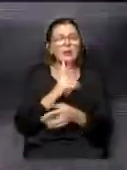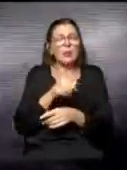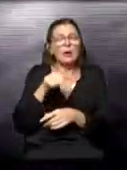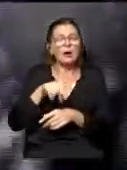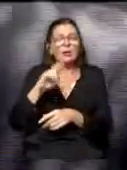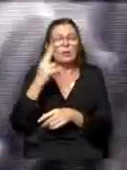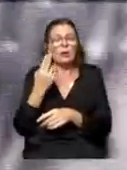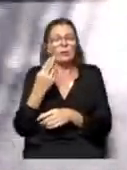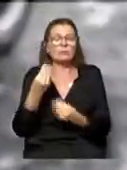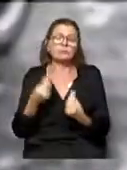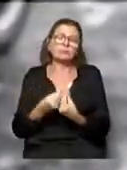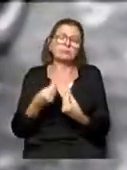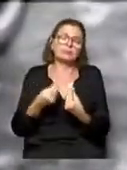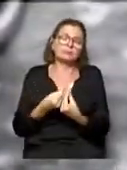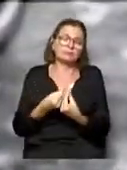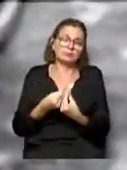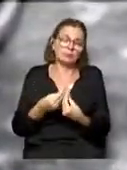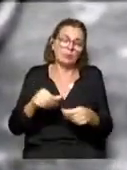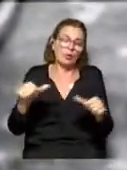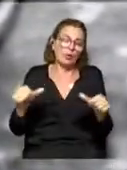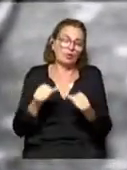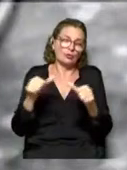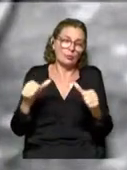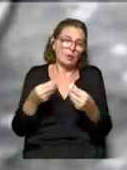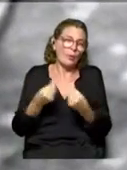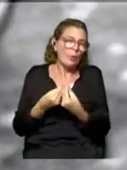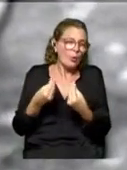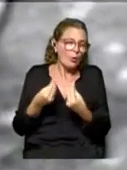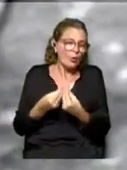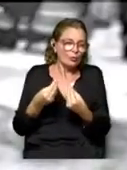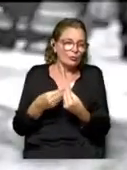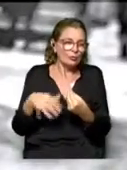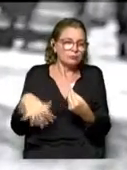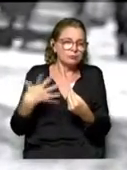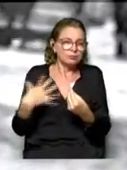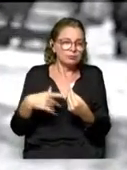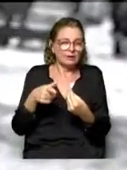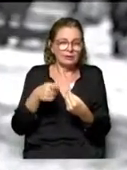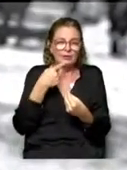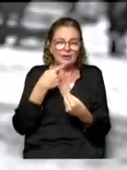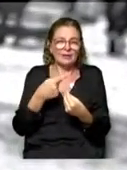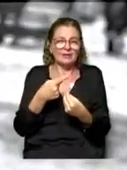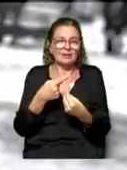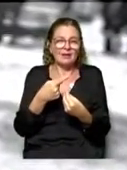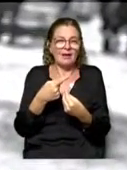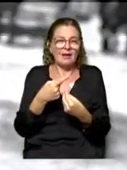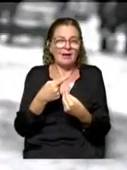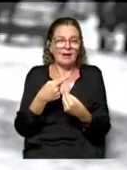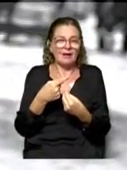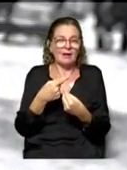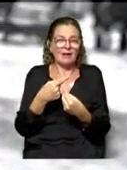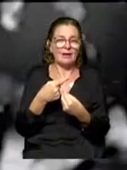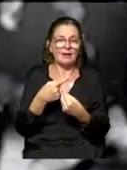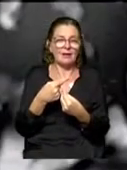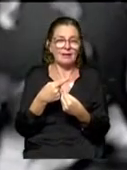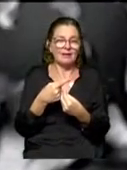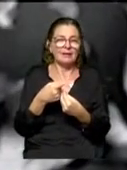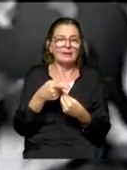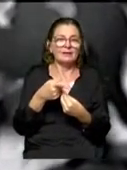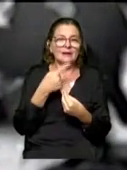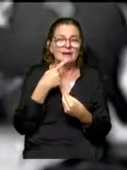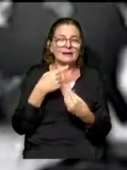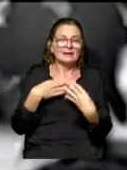país? Queda mucho por hacer, queda mucho. Queda aquello que decía Perico, pero es sentir